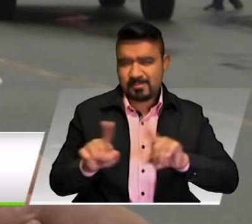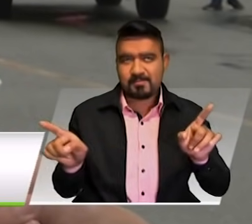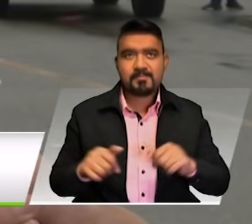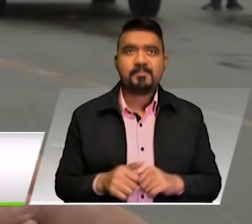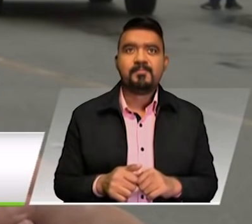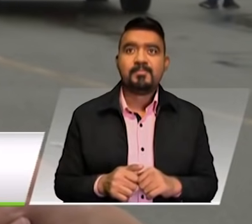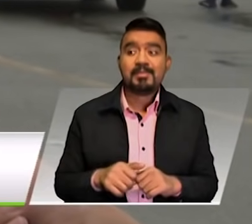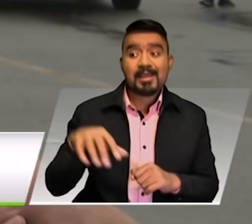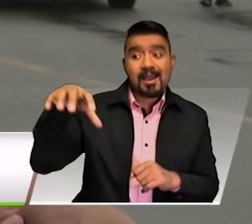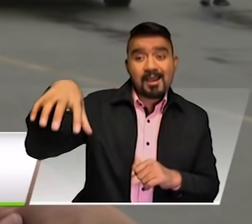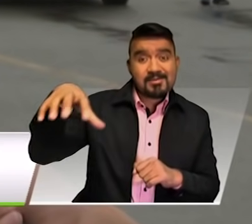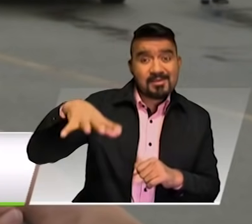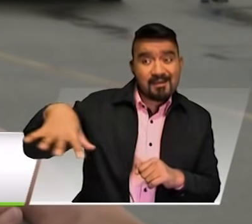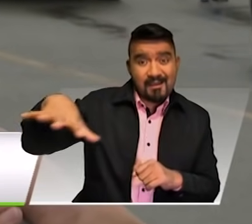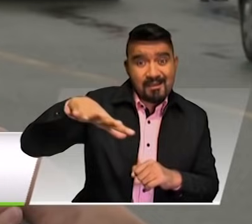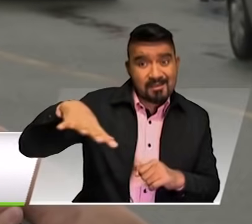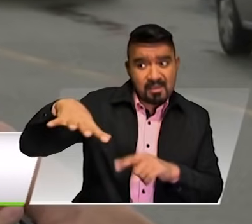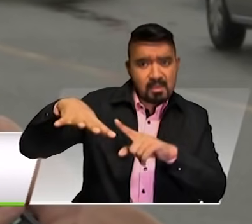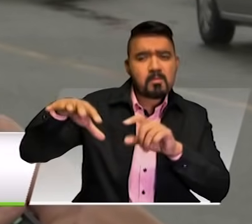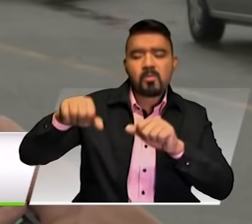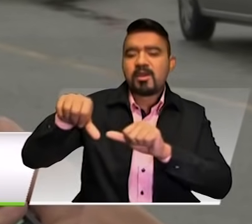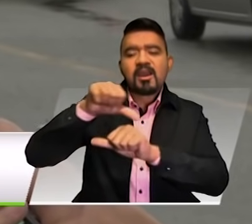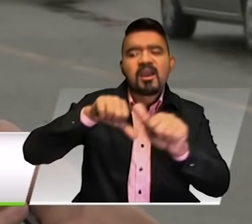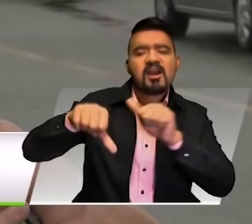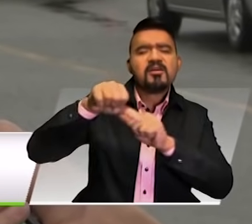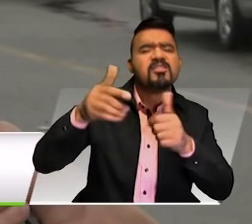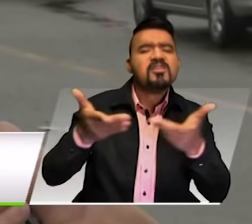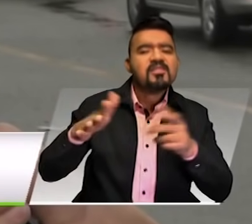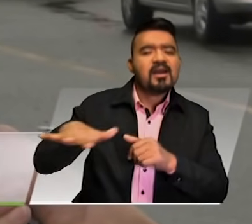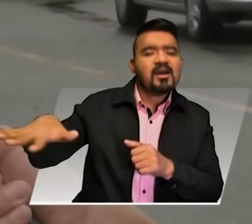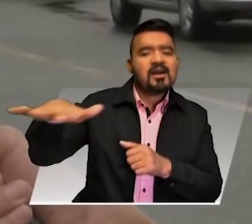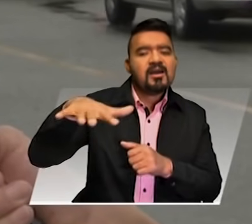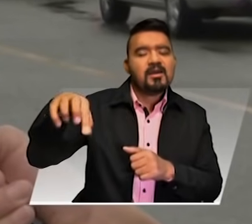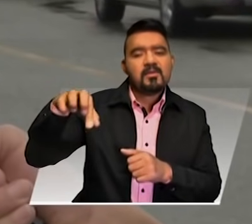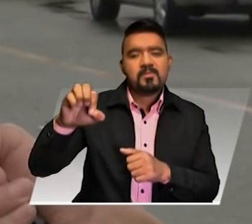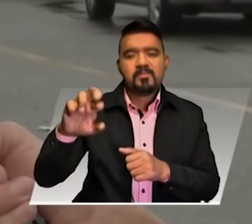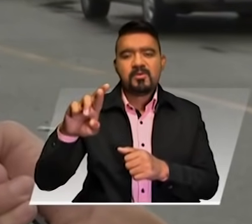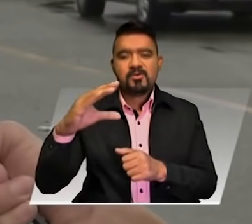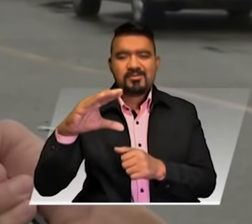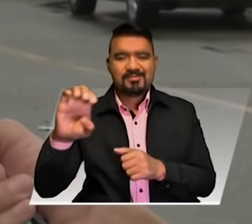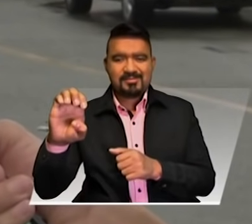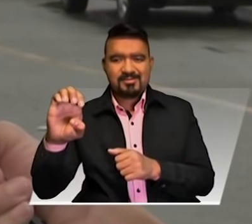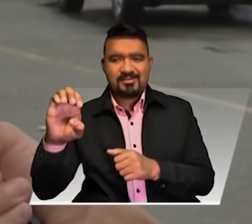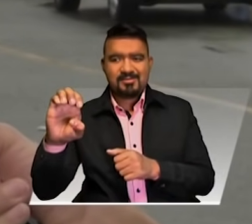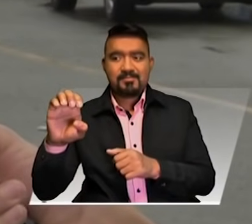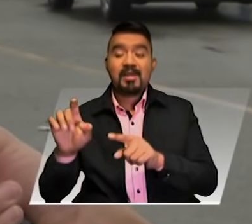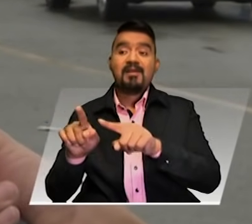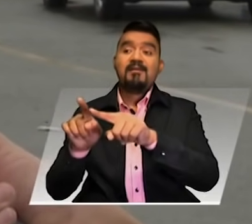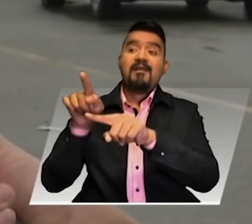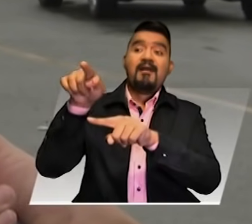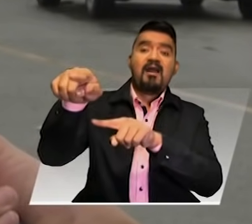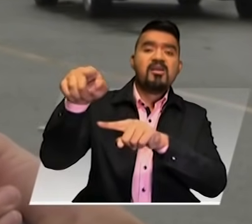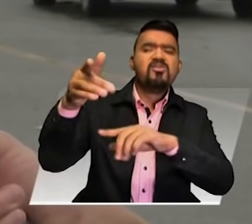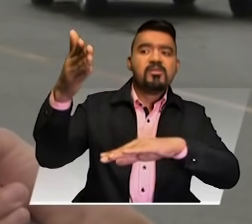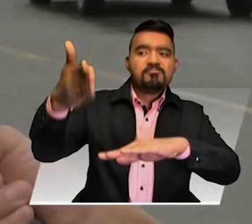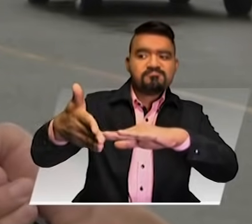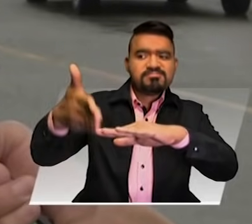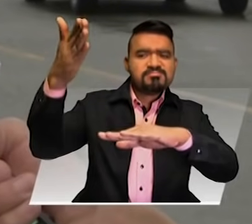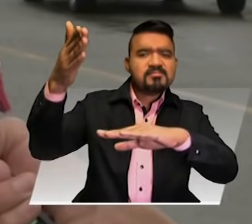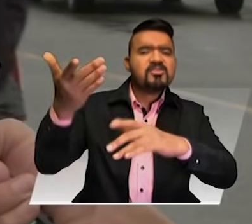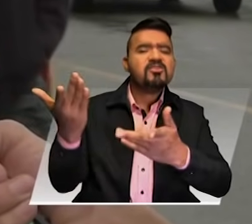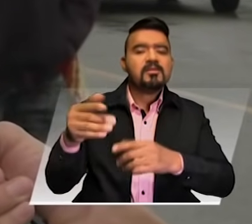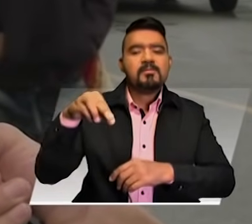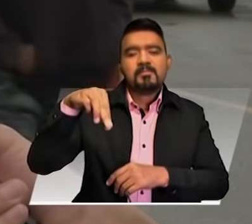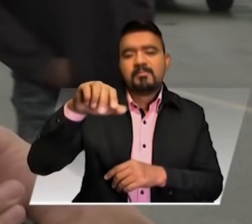Trapiche para Porce, el de Cabildo a la subida de Matasanos y dejar